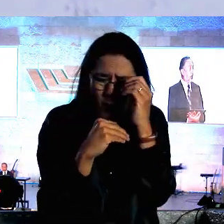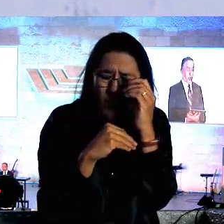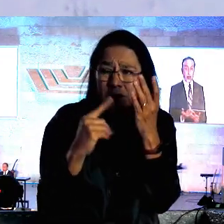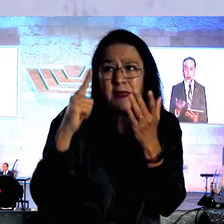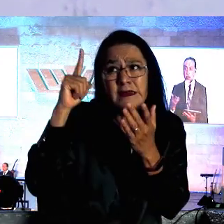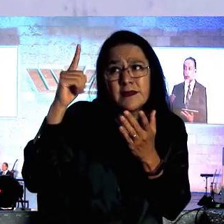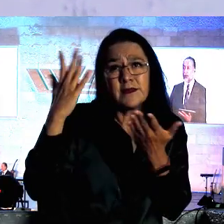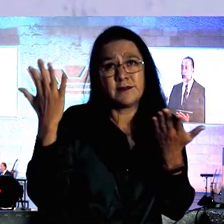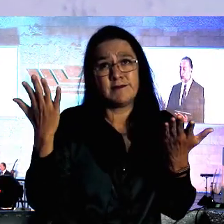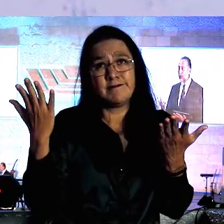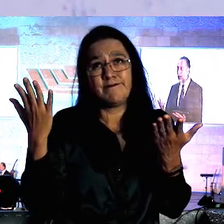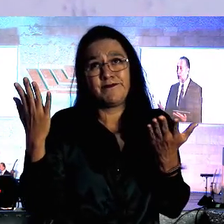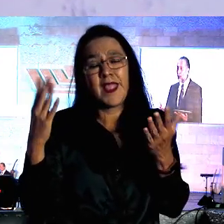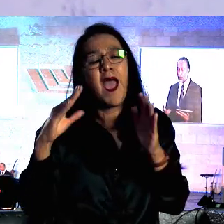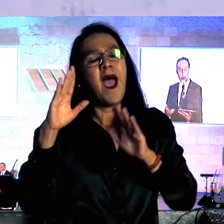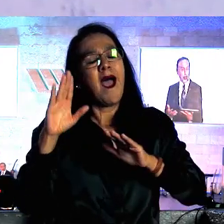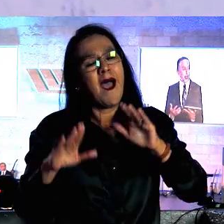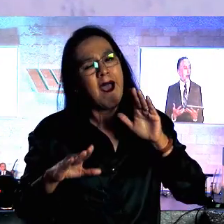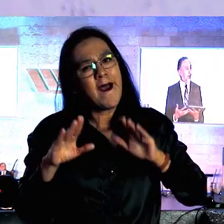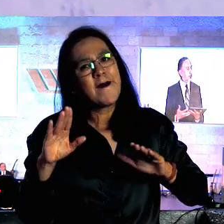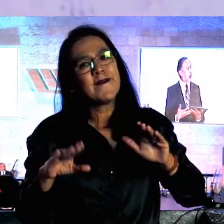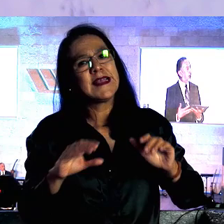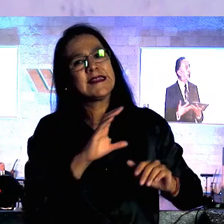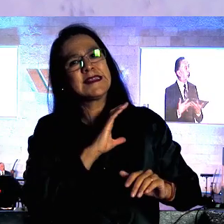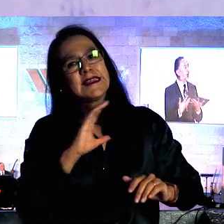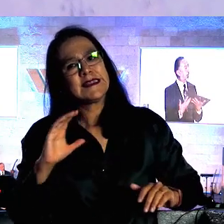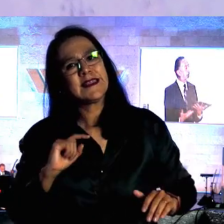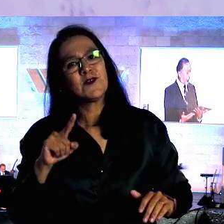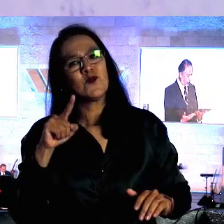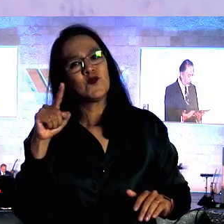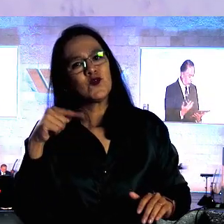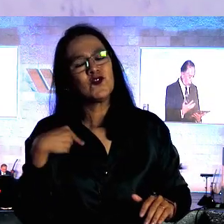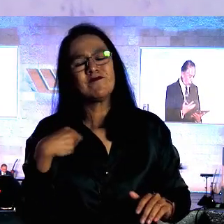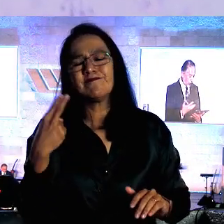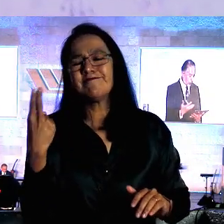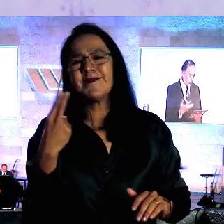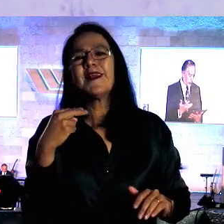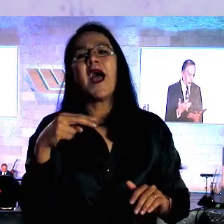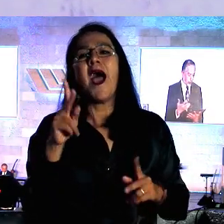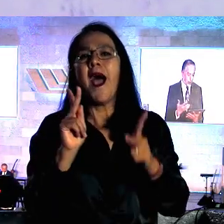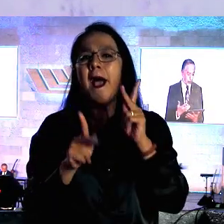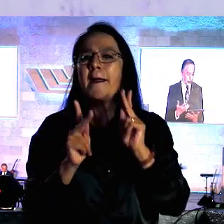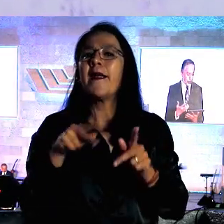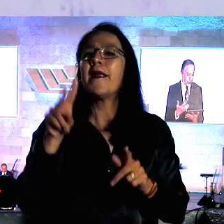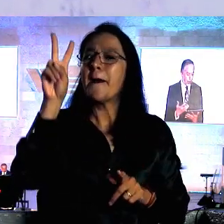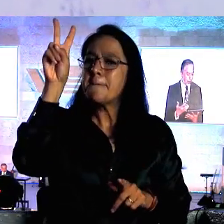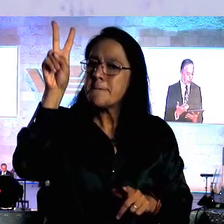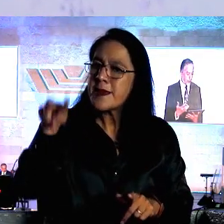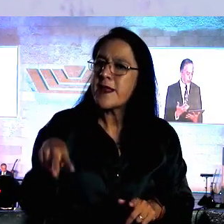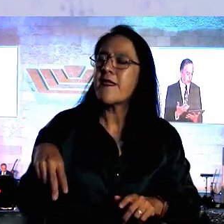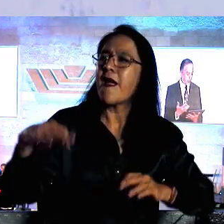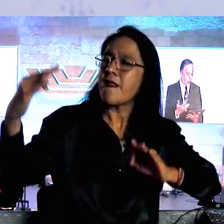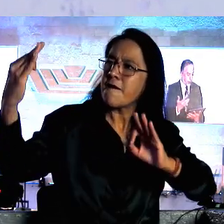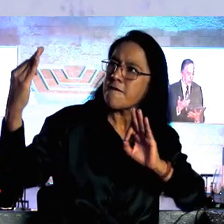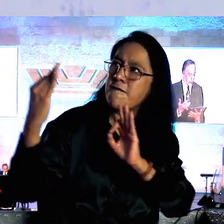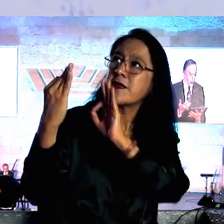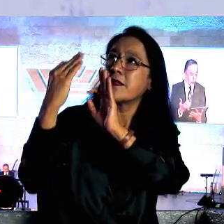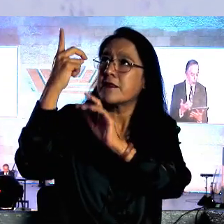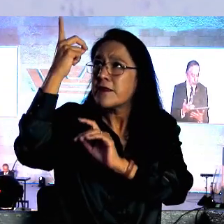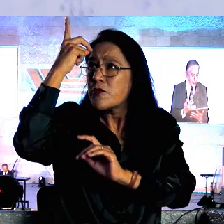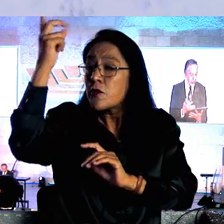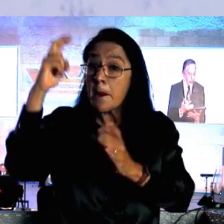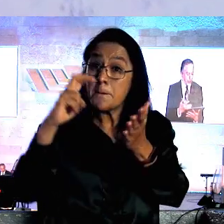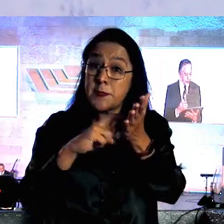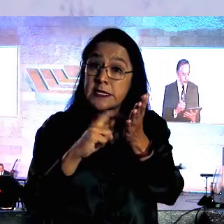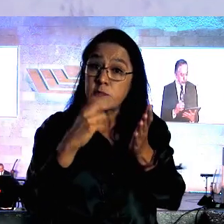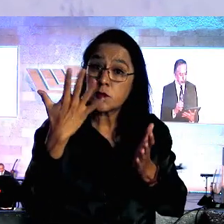y creo que muchas veces a los cristianos nos hace falta la misma sinceridad cuando oramos y nos acercamos ante él versículo